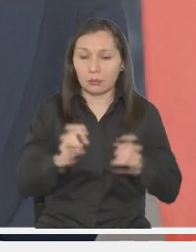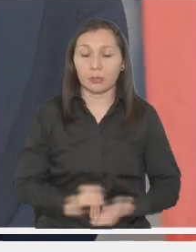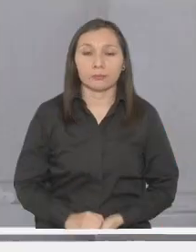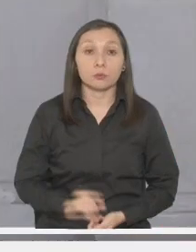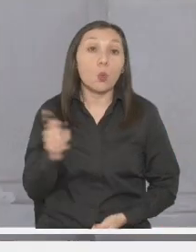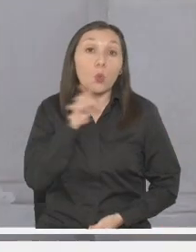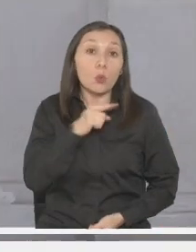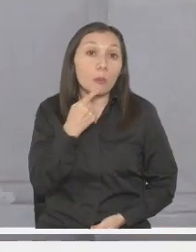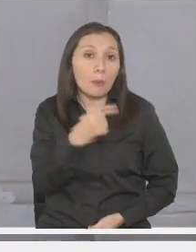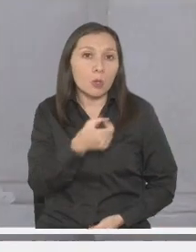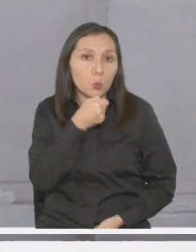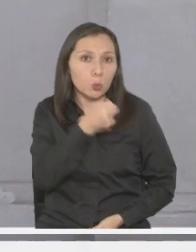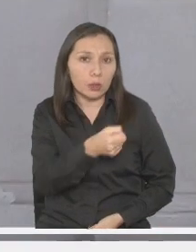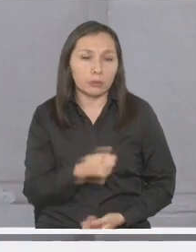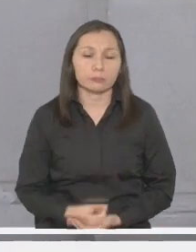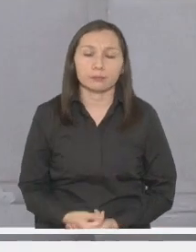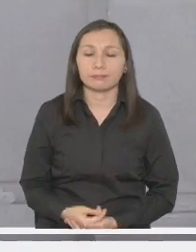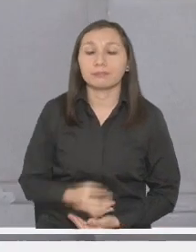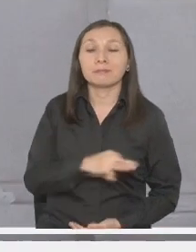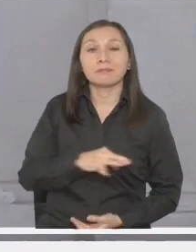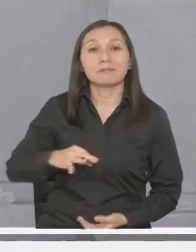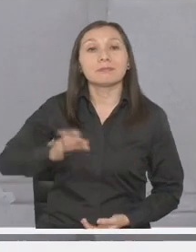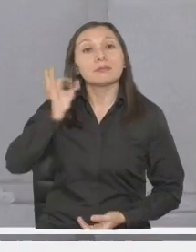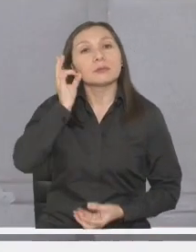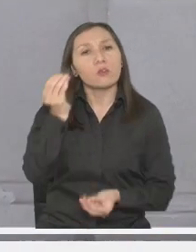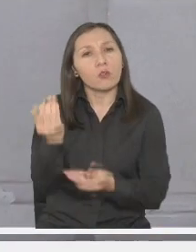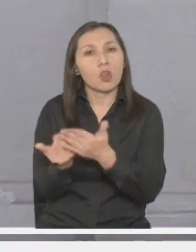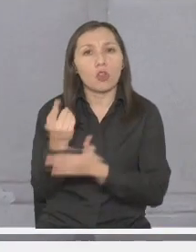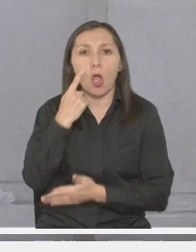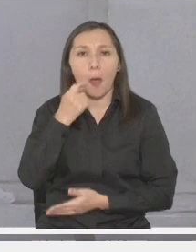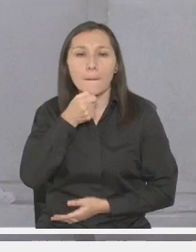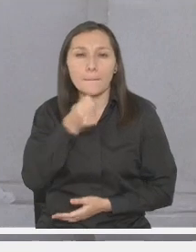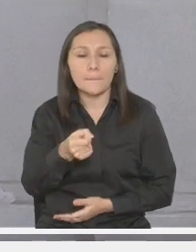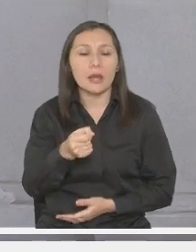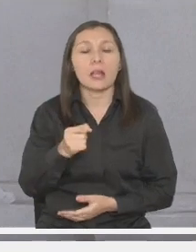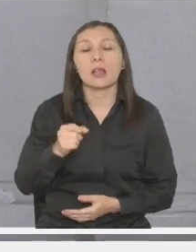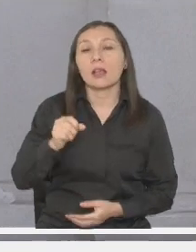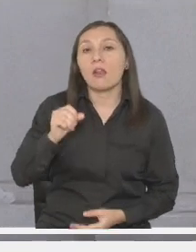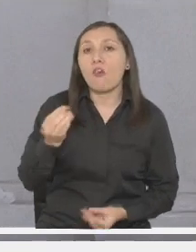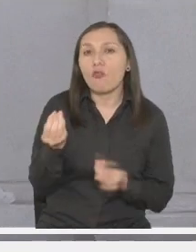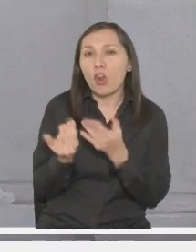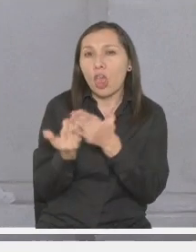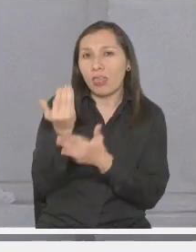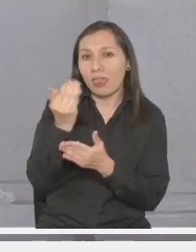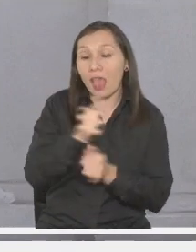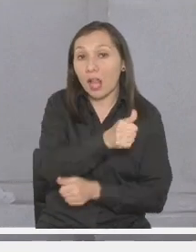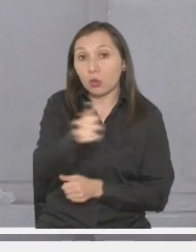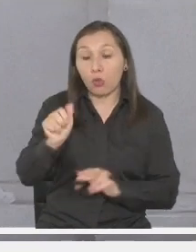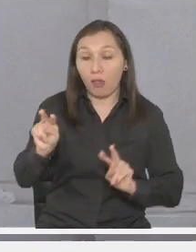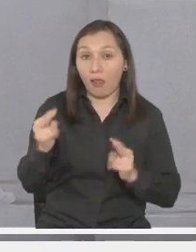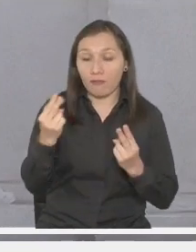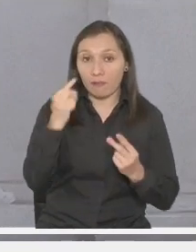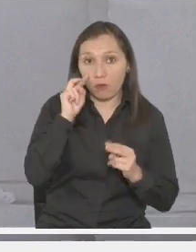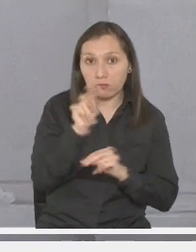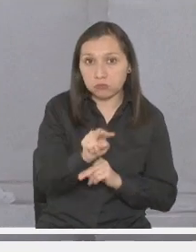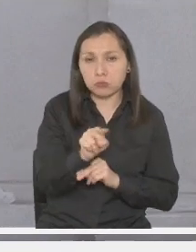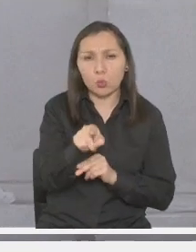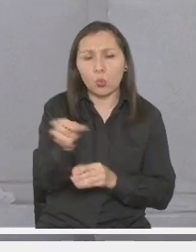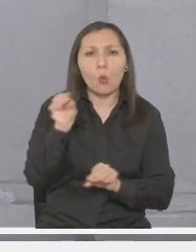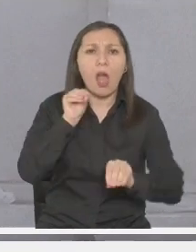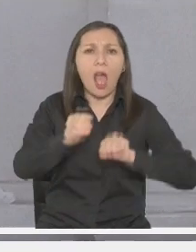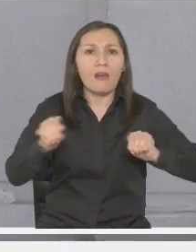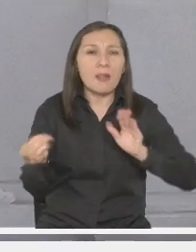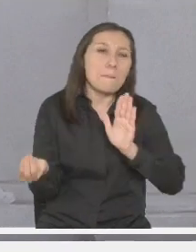La última pregunta. Ministra Toa, ¿cómo está? Muy buenos días. Simón Oliveros del Buenos Días a Todos. Estamos en vivo. Usted habla de